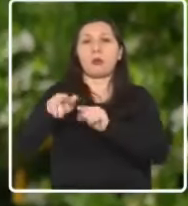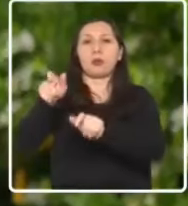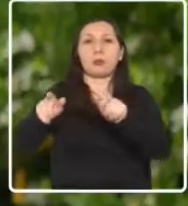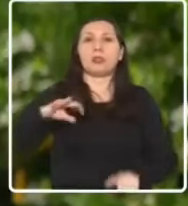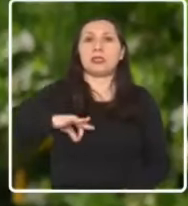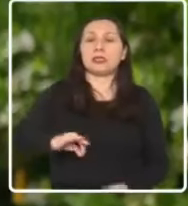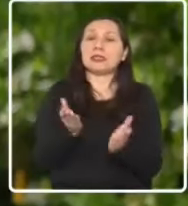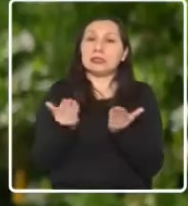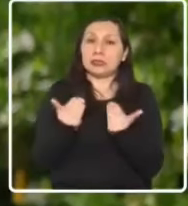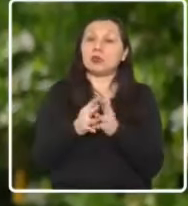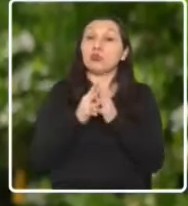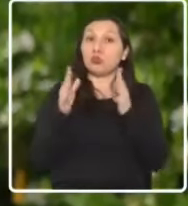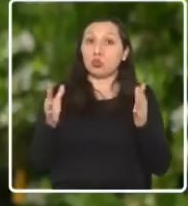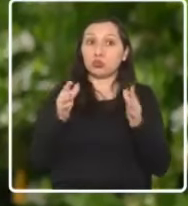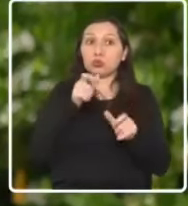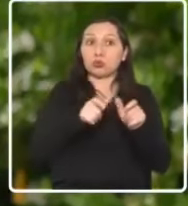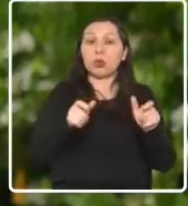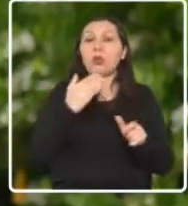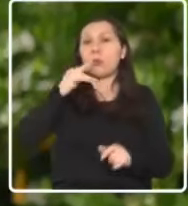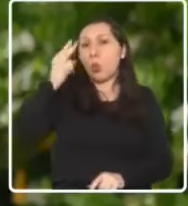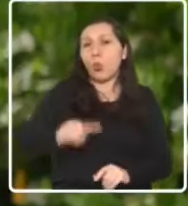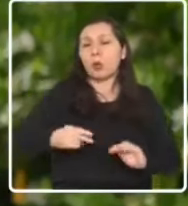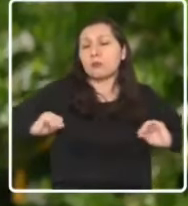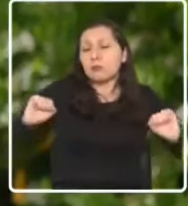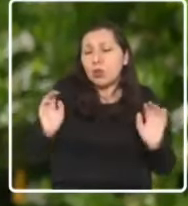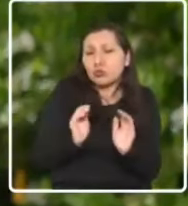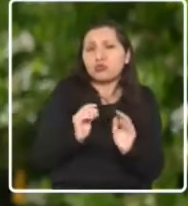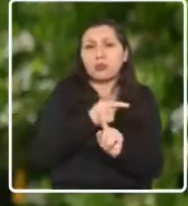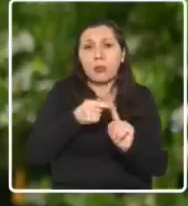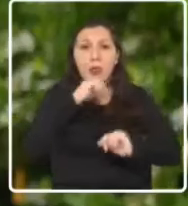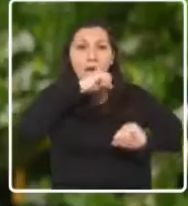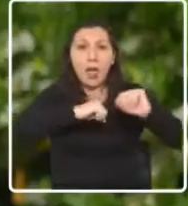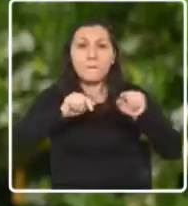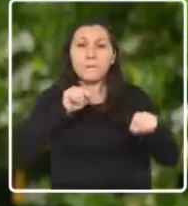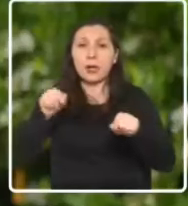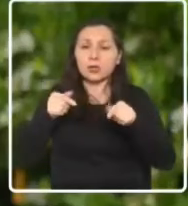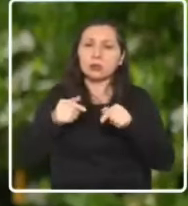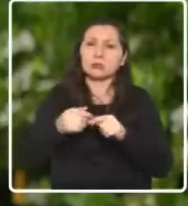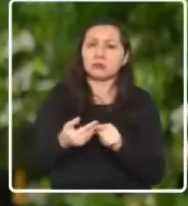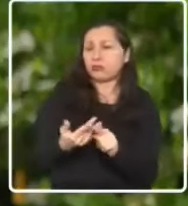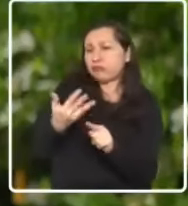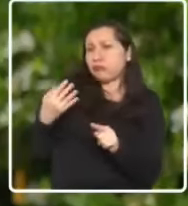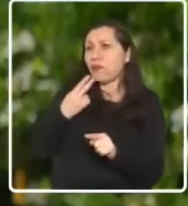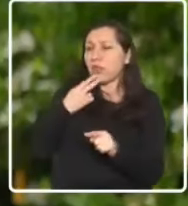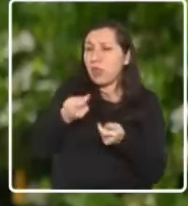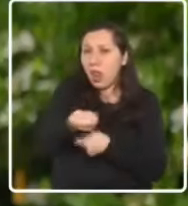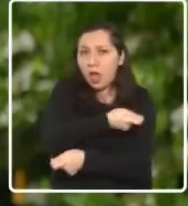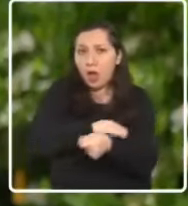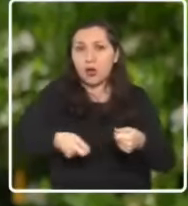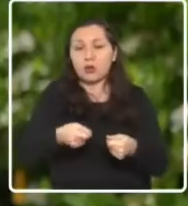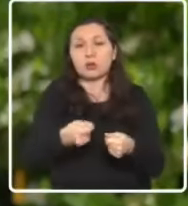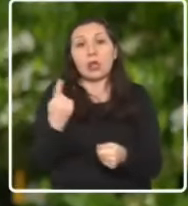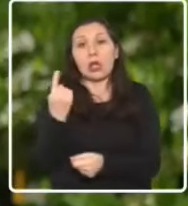que lo necesitan. Muchos de ellos también son dueños de pequeñas empresas y medianas empresas que han dedicado toda su vida al negocio y que